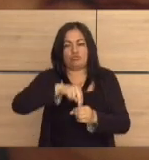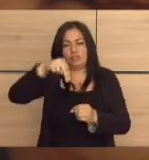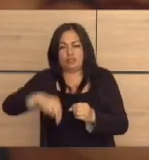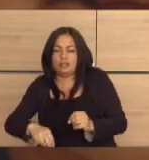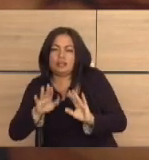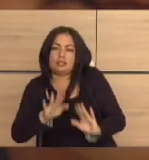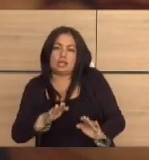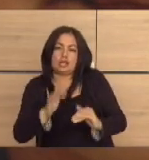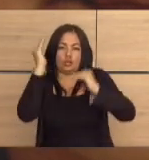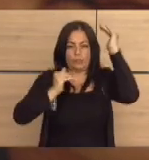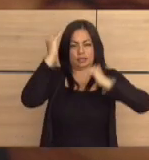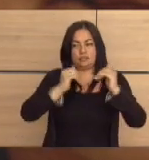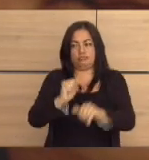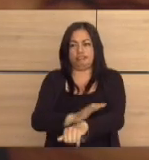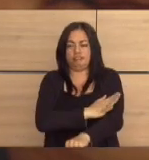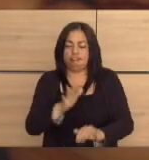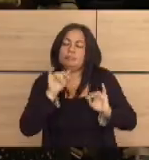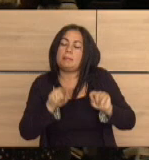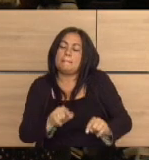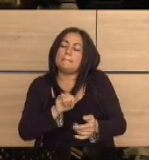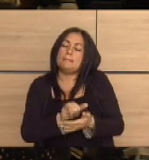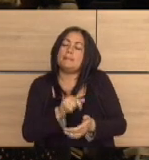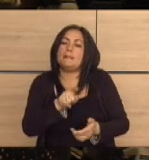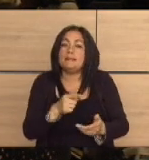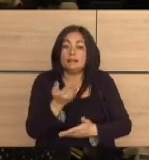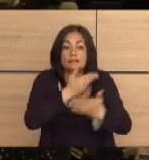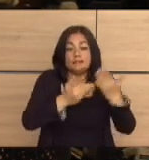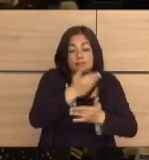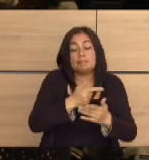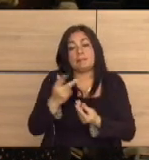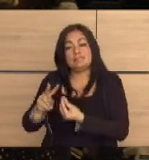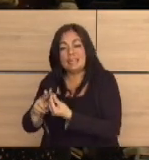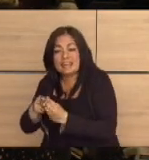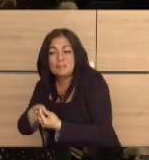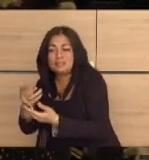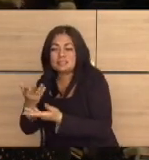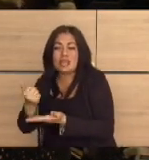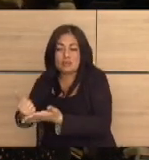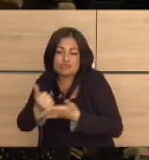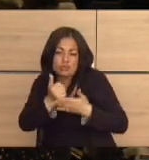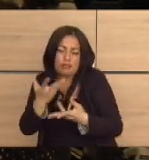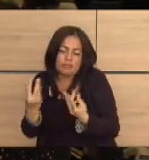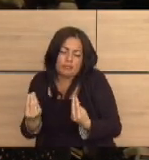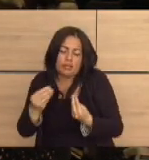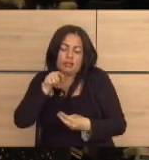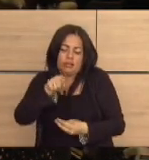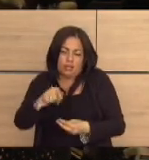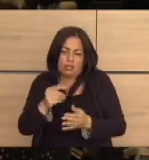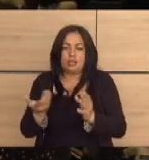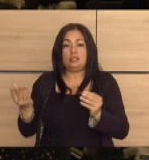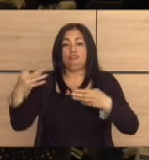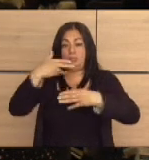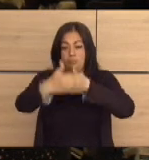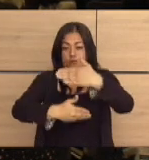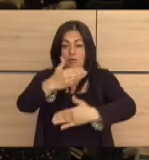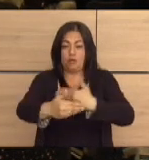competencias socioemocionales. Lo digo y lo mencionaré más adelante porque tendremos herramientas también para, en la medida que avancemos en la implementación de este